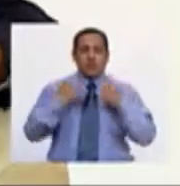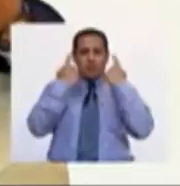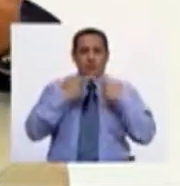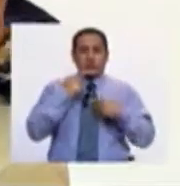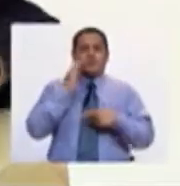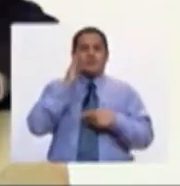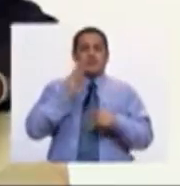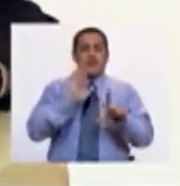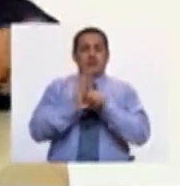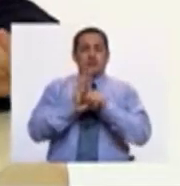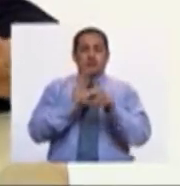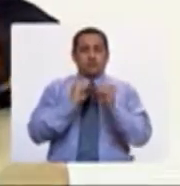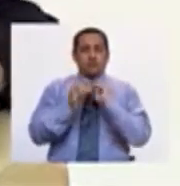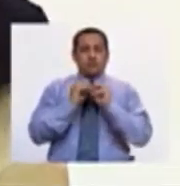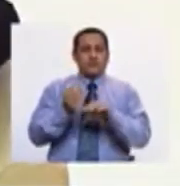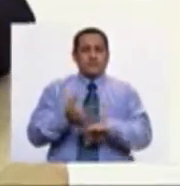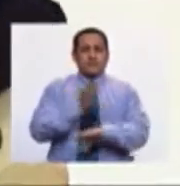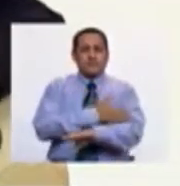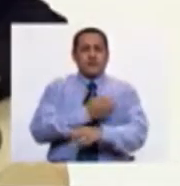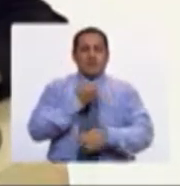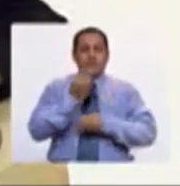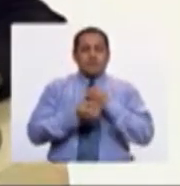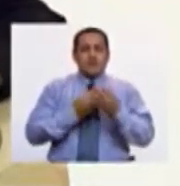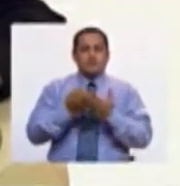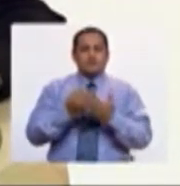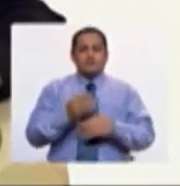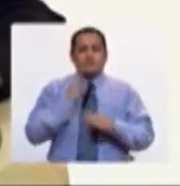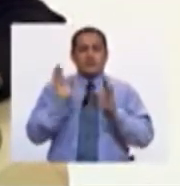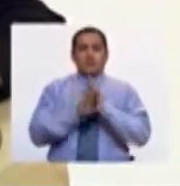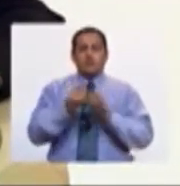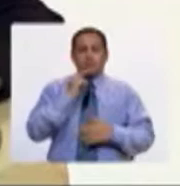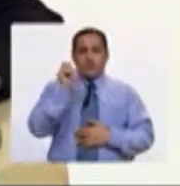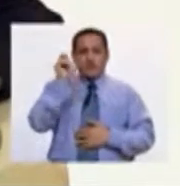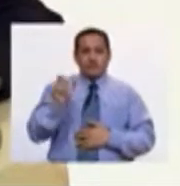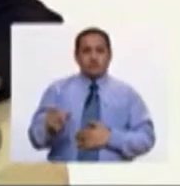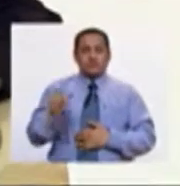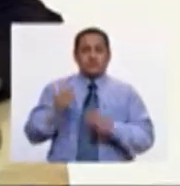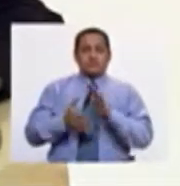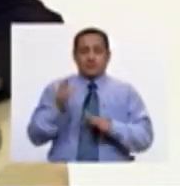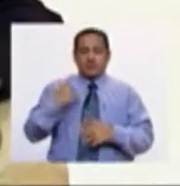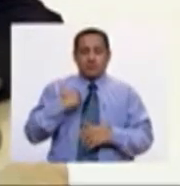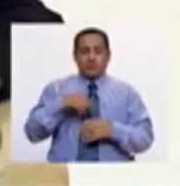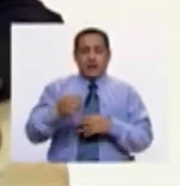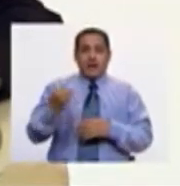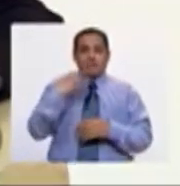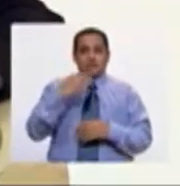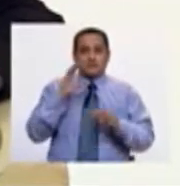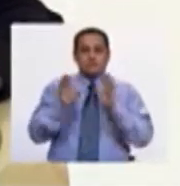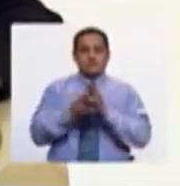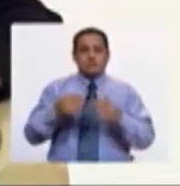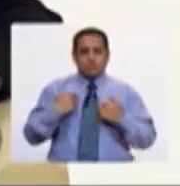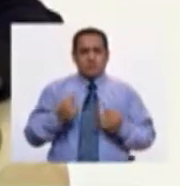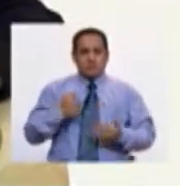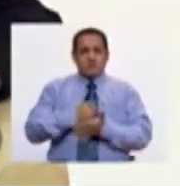de acuerdo a la ley que estuvo vigente hasta antes de esta declaración, si una persona salía sorteada y tenía los